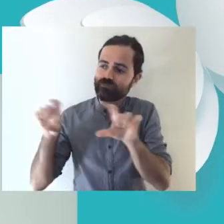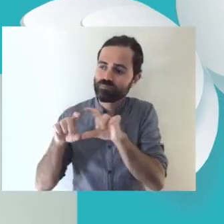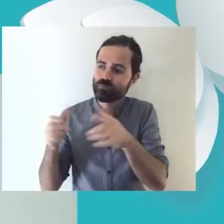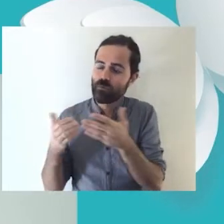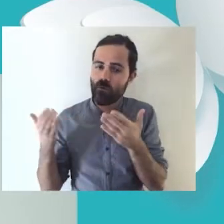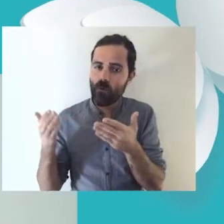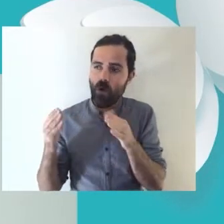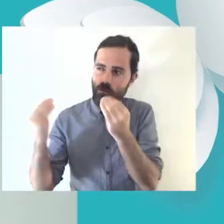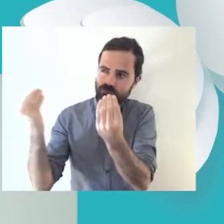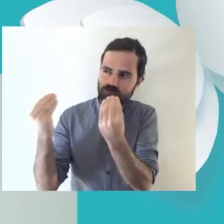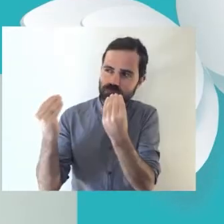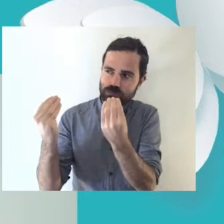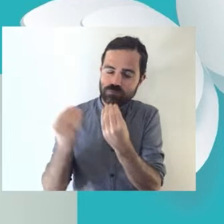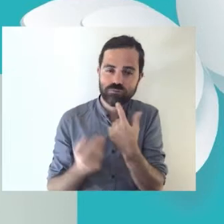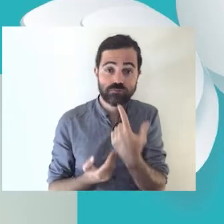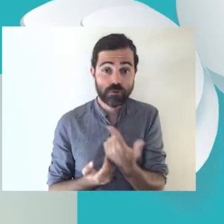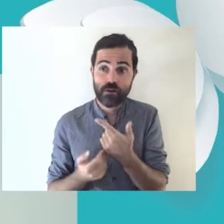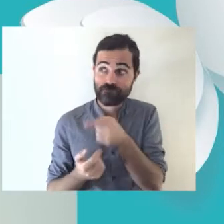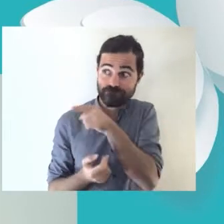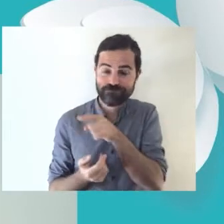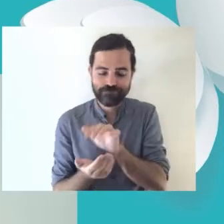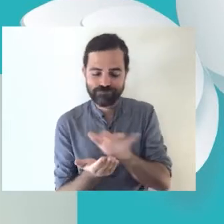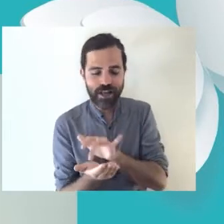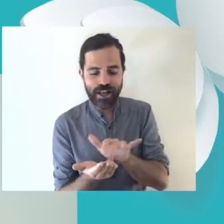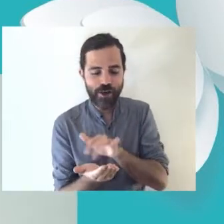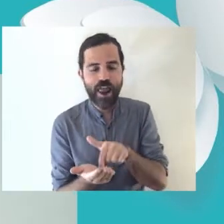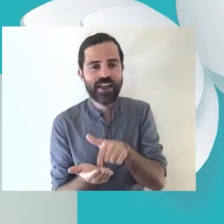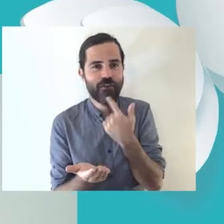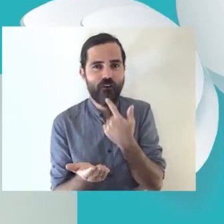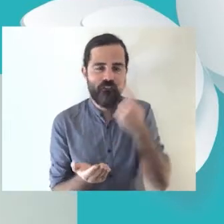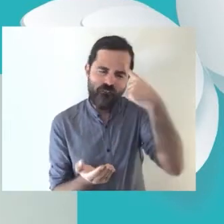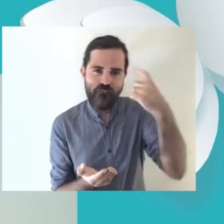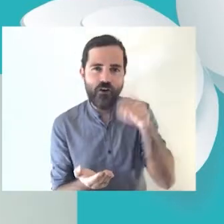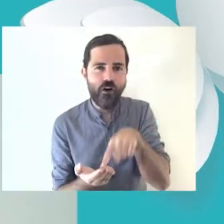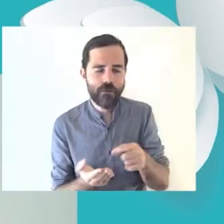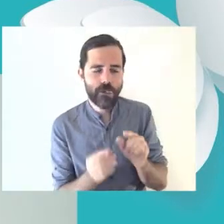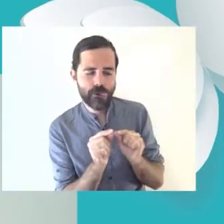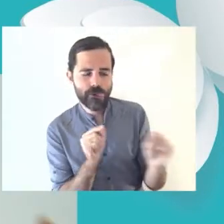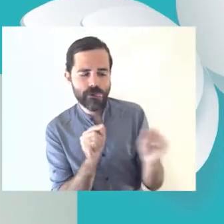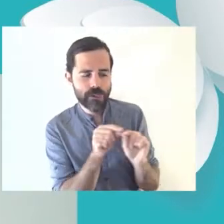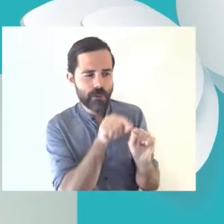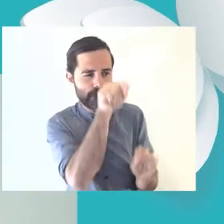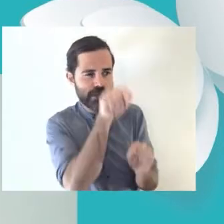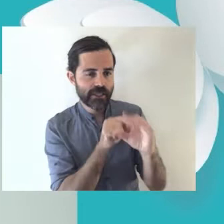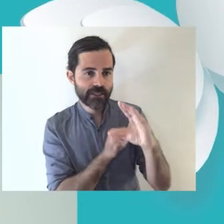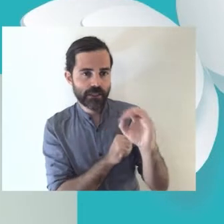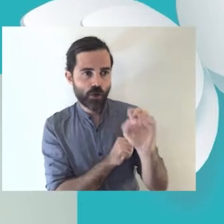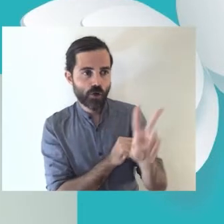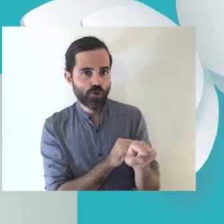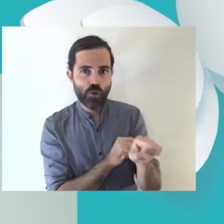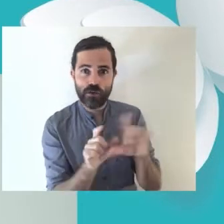asesores medioambientales, y nos han hecho una calculadora para medir el evento, el impacto medioambiental del evento desde el inicio hasta el